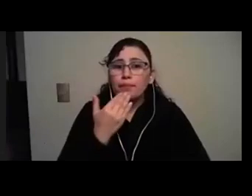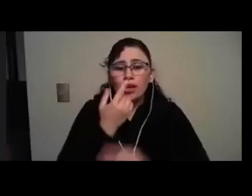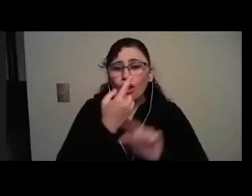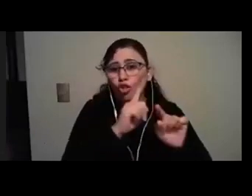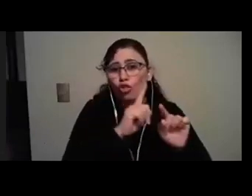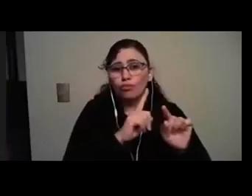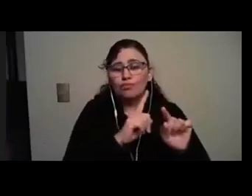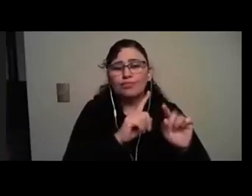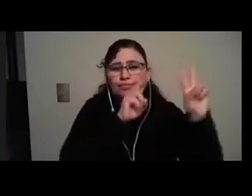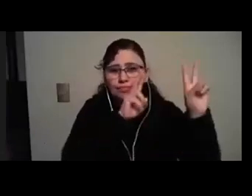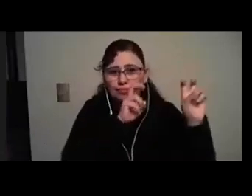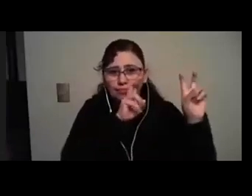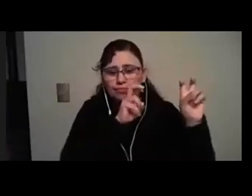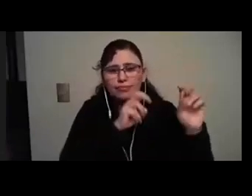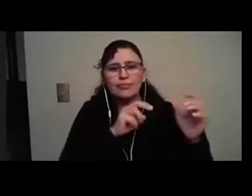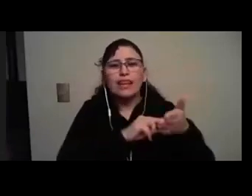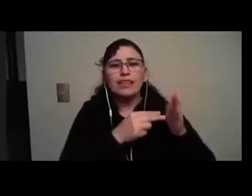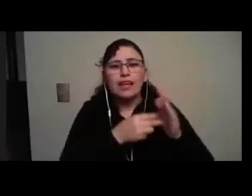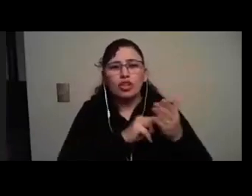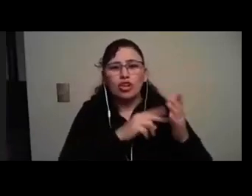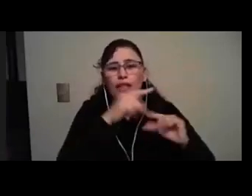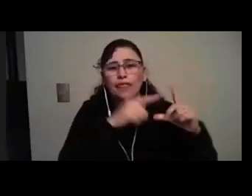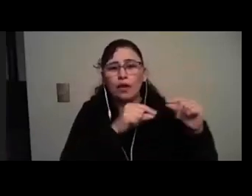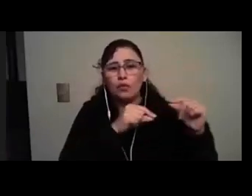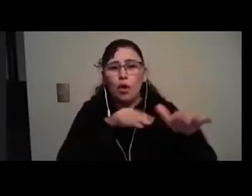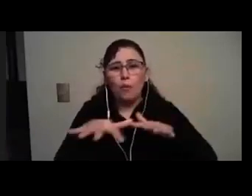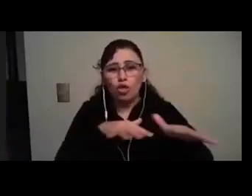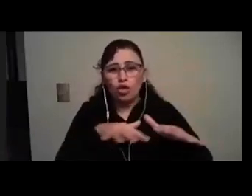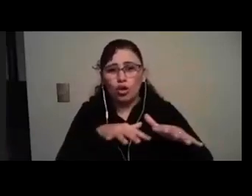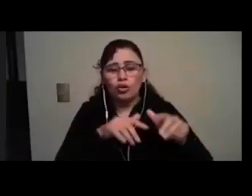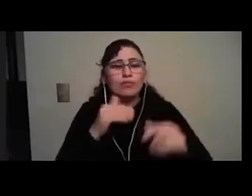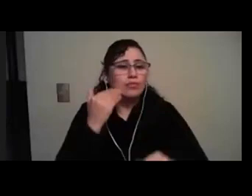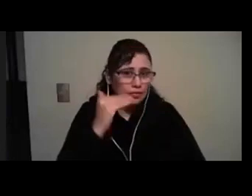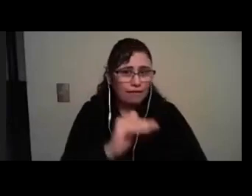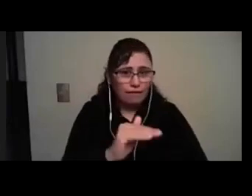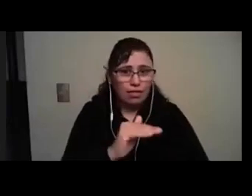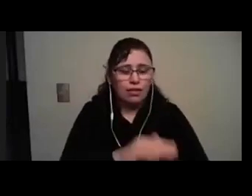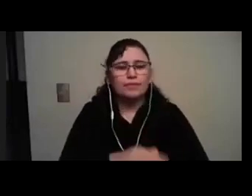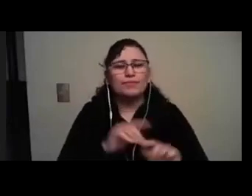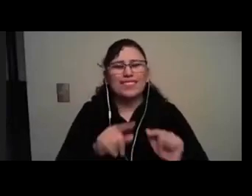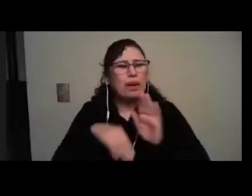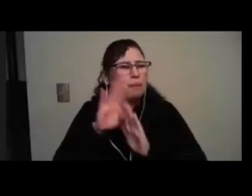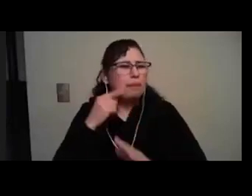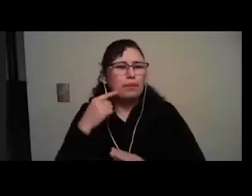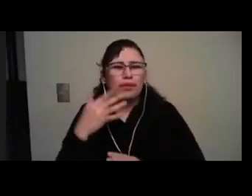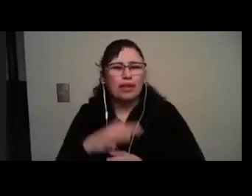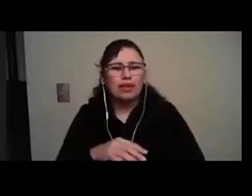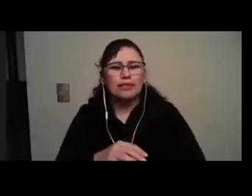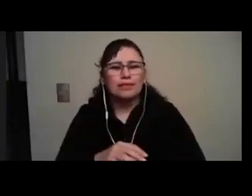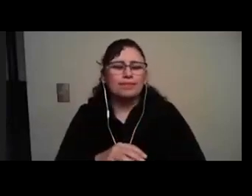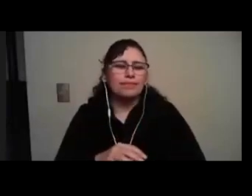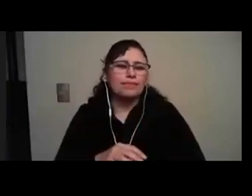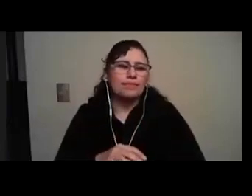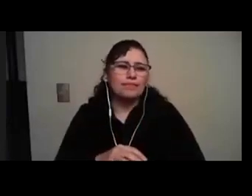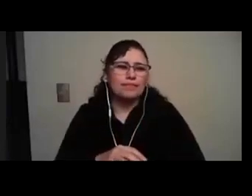llama, dentro de los trastornos neuromotor infantiles, que es la más relevante y significativa